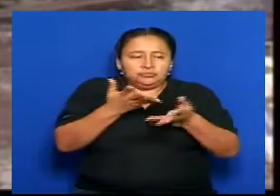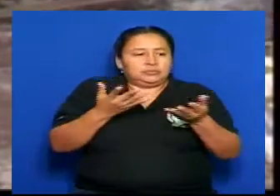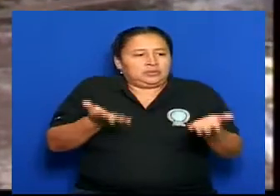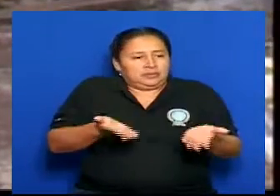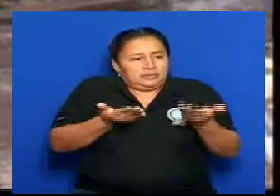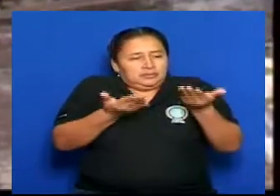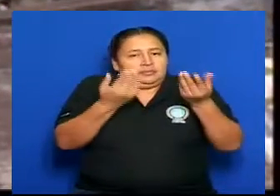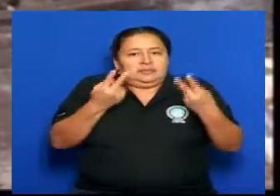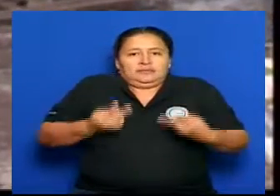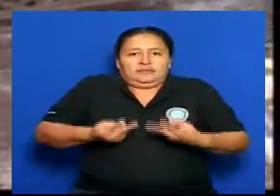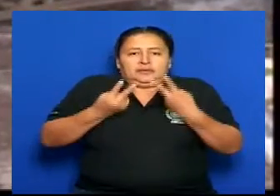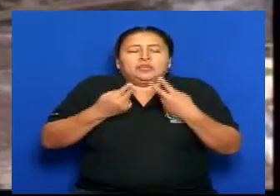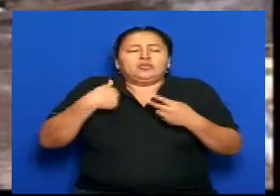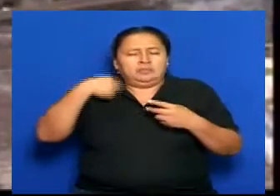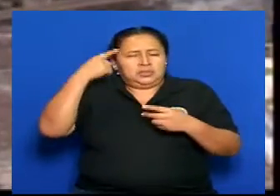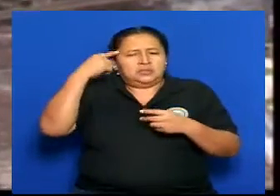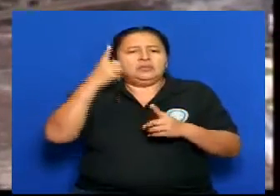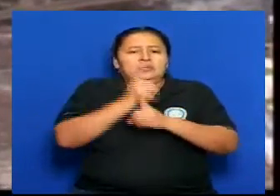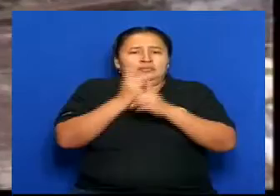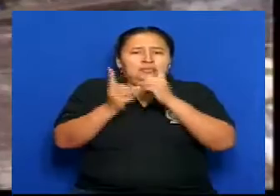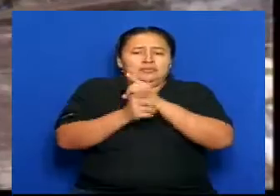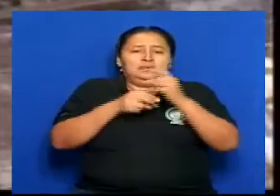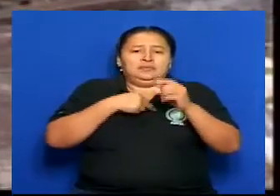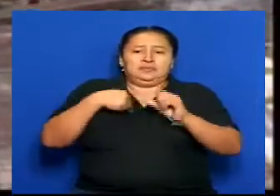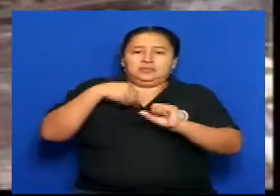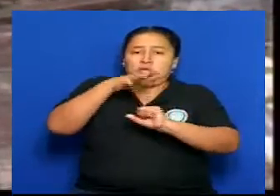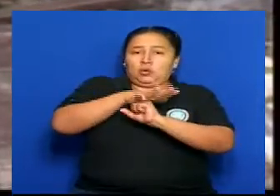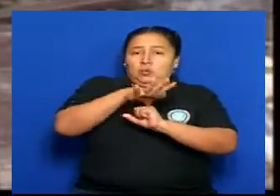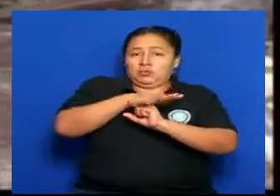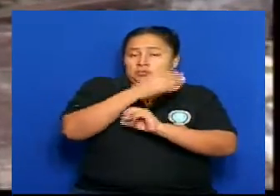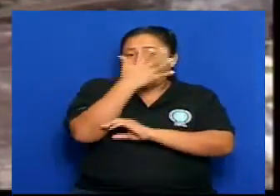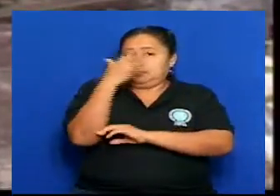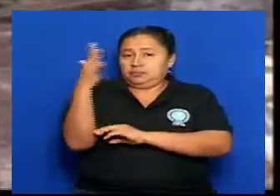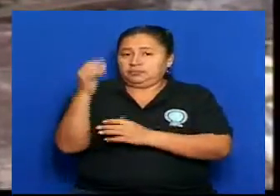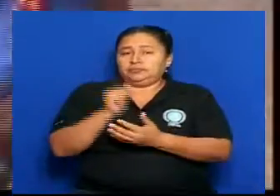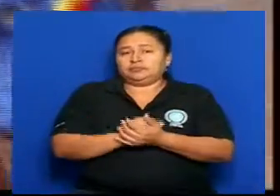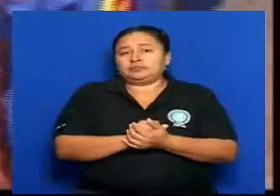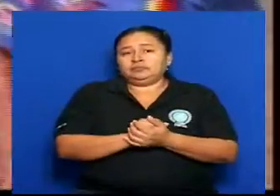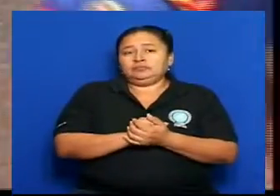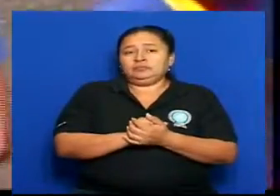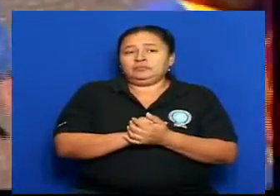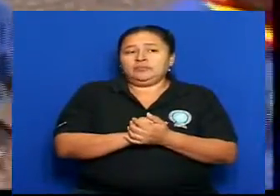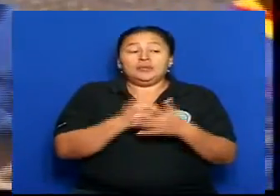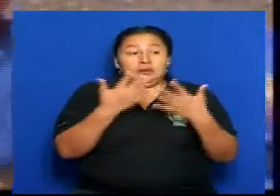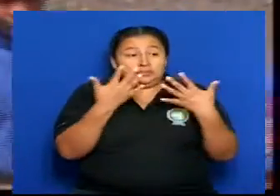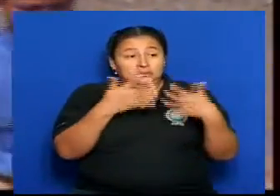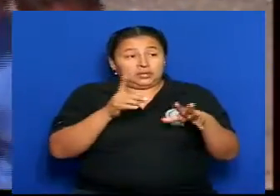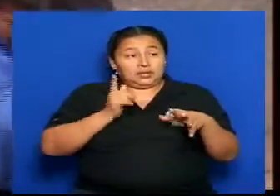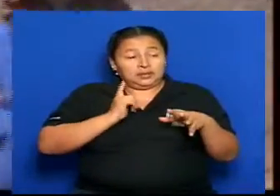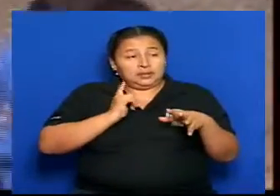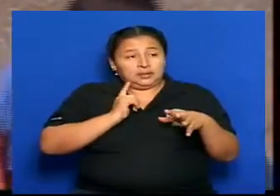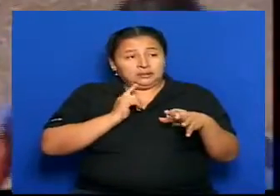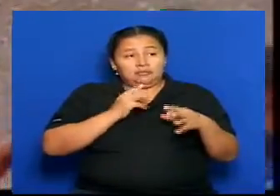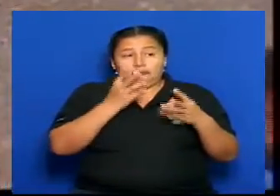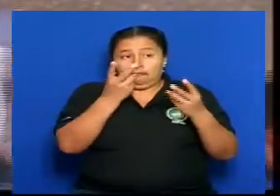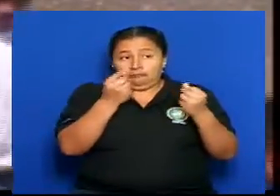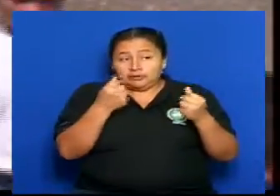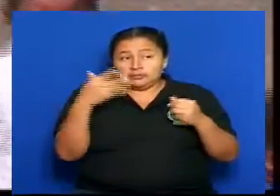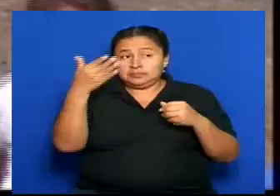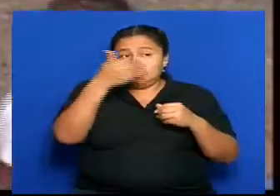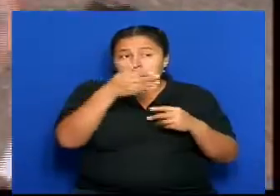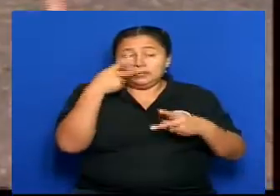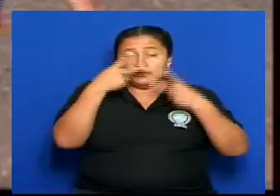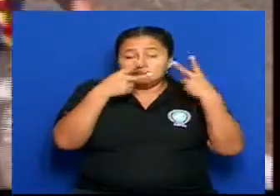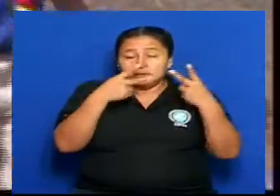es una obligación que tiene la comisión del medio ambiente luego otro de los fecha precisa para visitar el